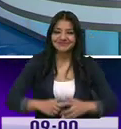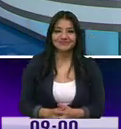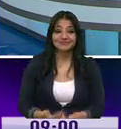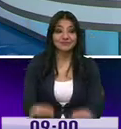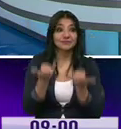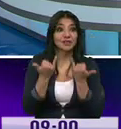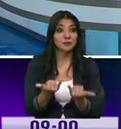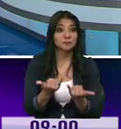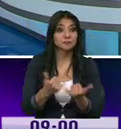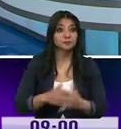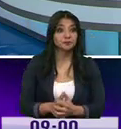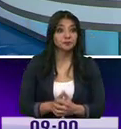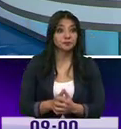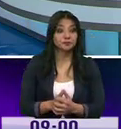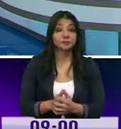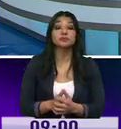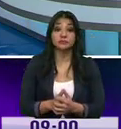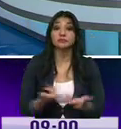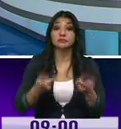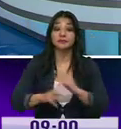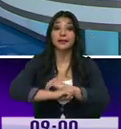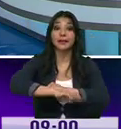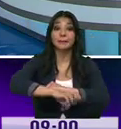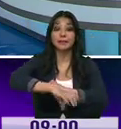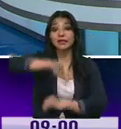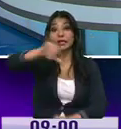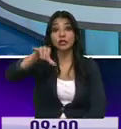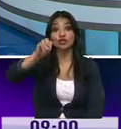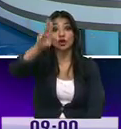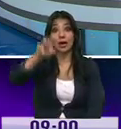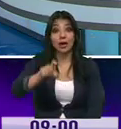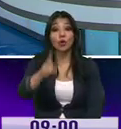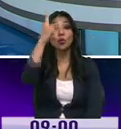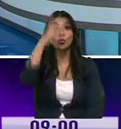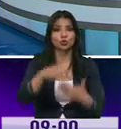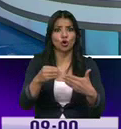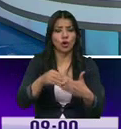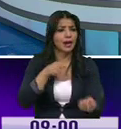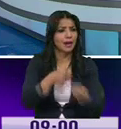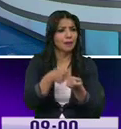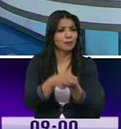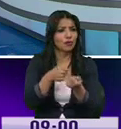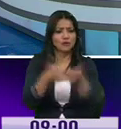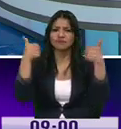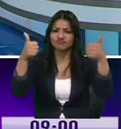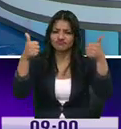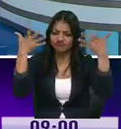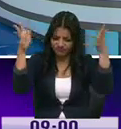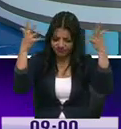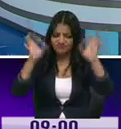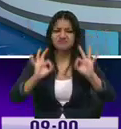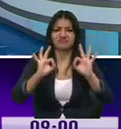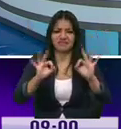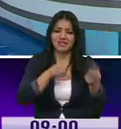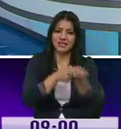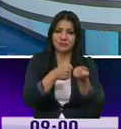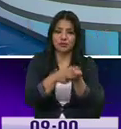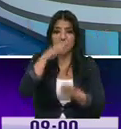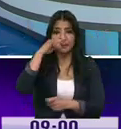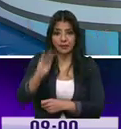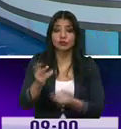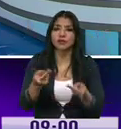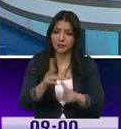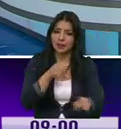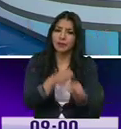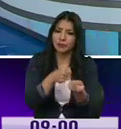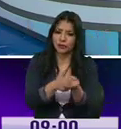un... Nos unimos a la campaña causa, de Joao, sí, un dólar por Joao. Eso, ah, muy bien. Qué lindo, esa realmente. Nos unimos también a esa campaña.